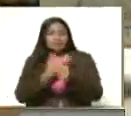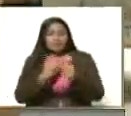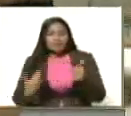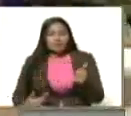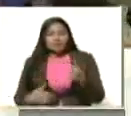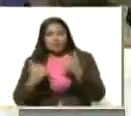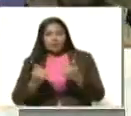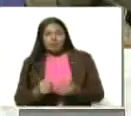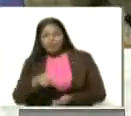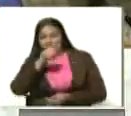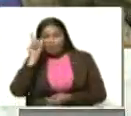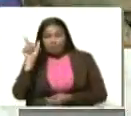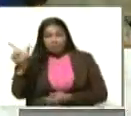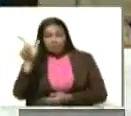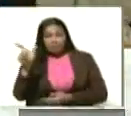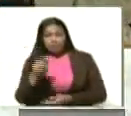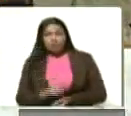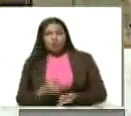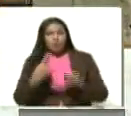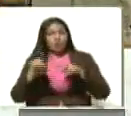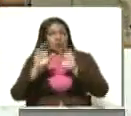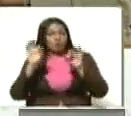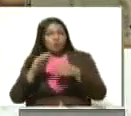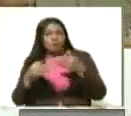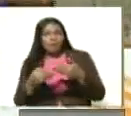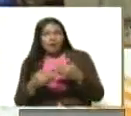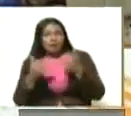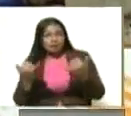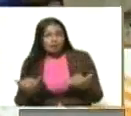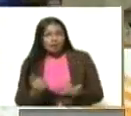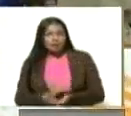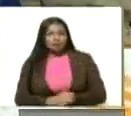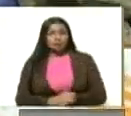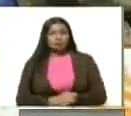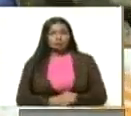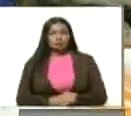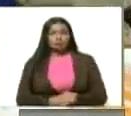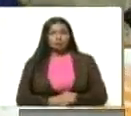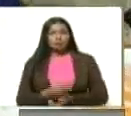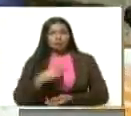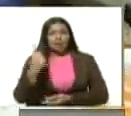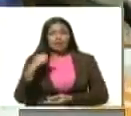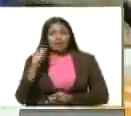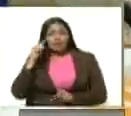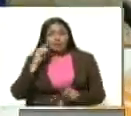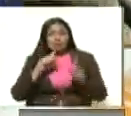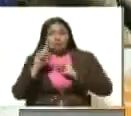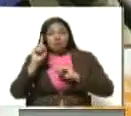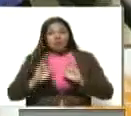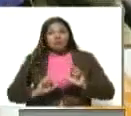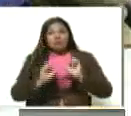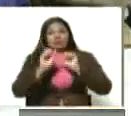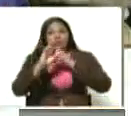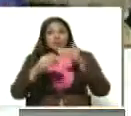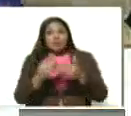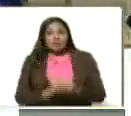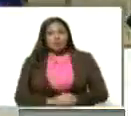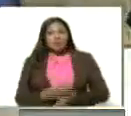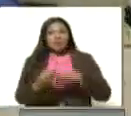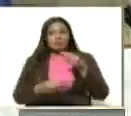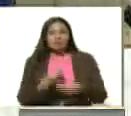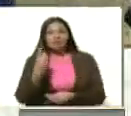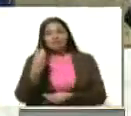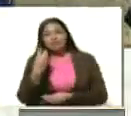del PSU, y así en otros partidos del Gran Polo Patriótico. Hemos tenido un gran repunte y un gran avance. ¿Qué hace falta?